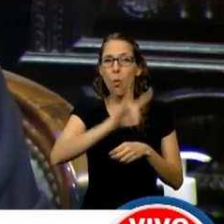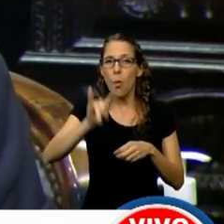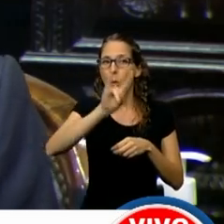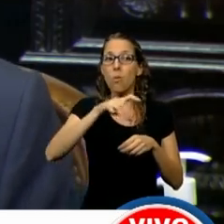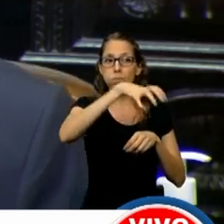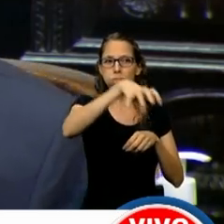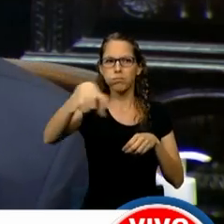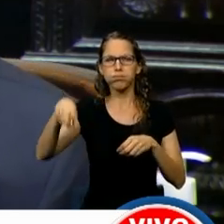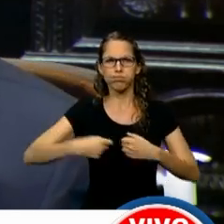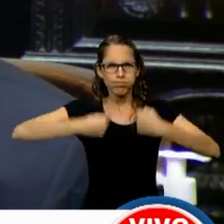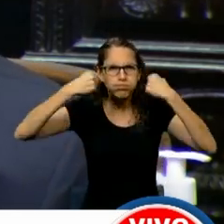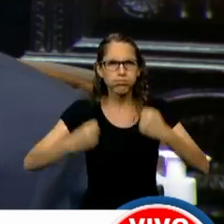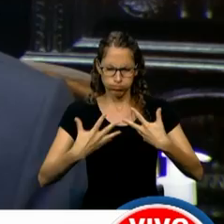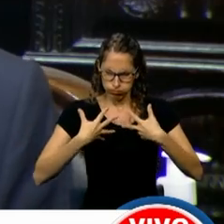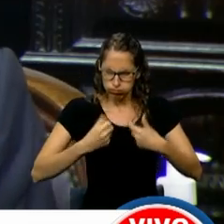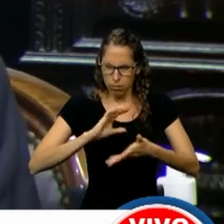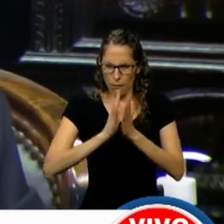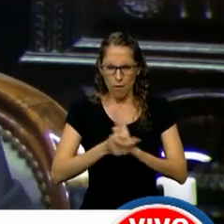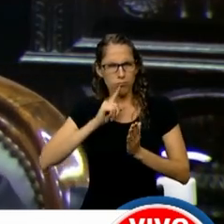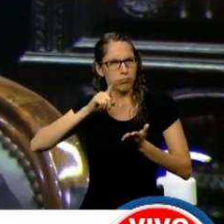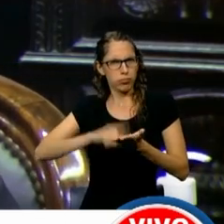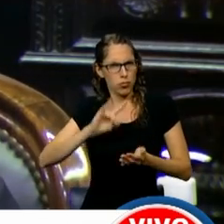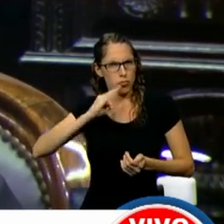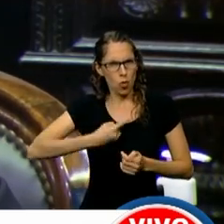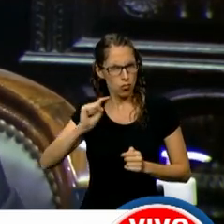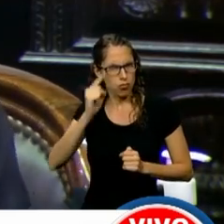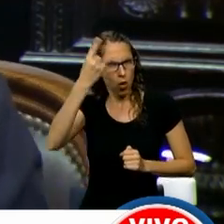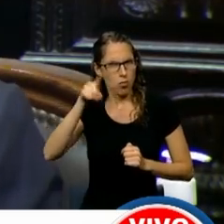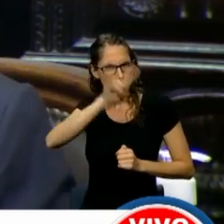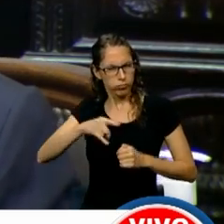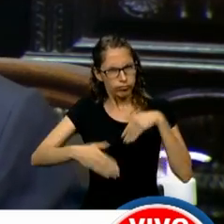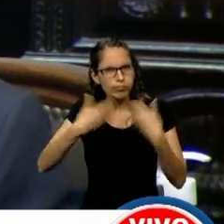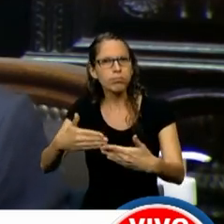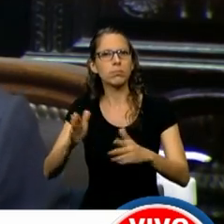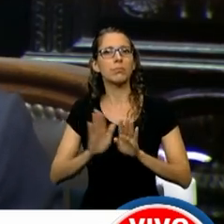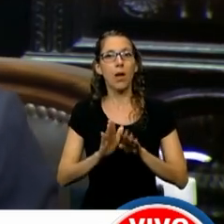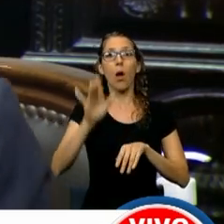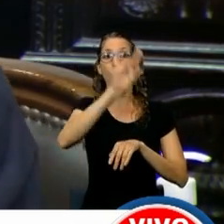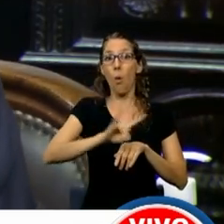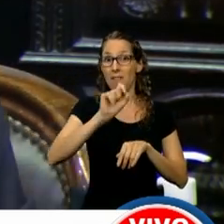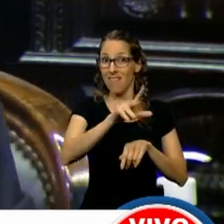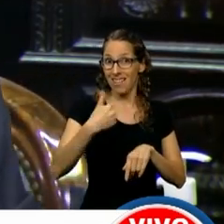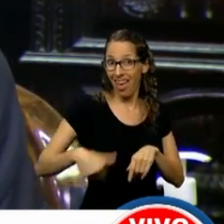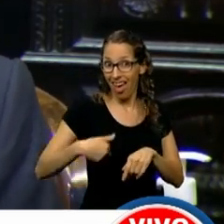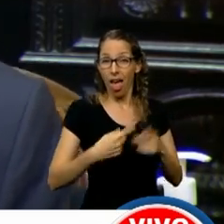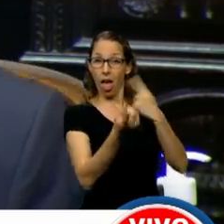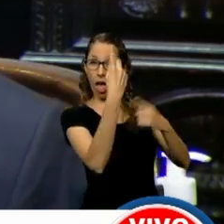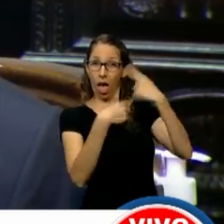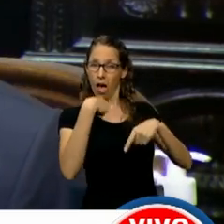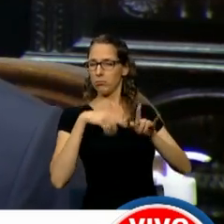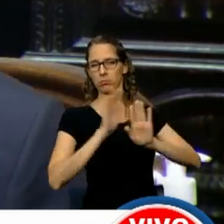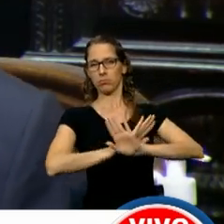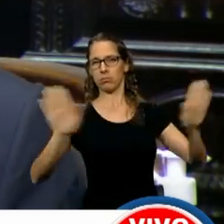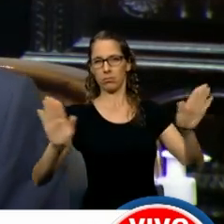defender con valentía hasta autonomía universitaria y en la universidad argentina no va a primar el adoctrinamiento va a seguir